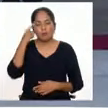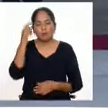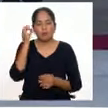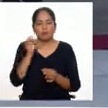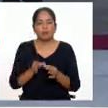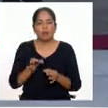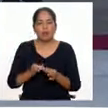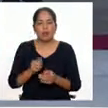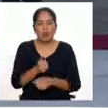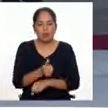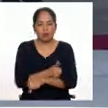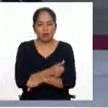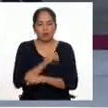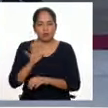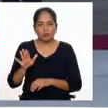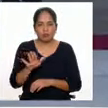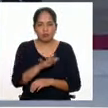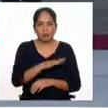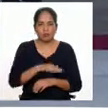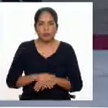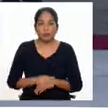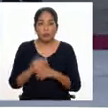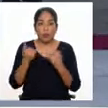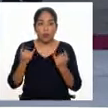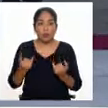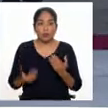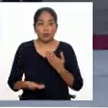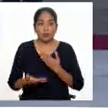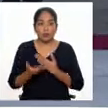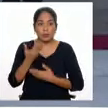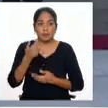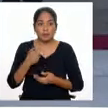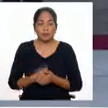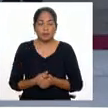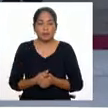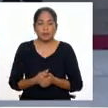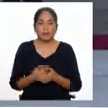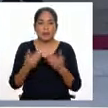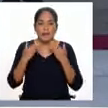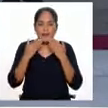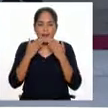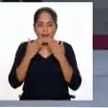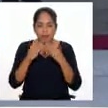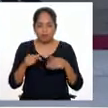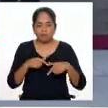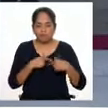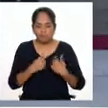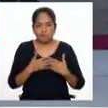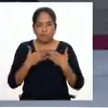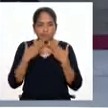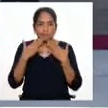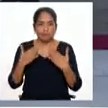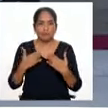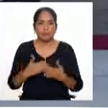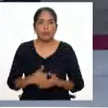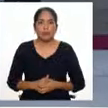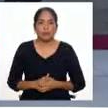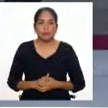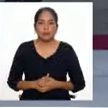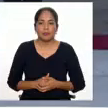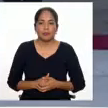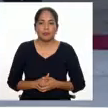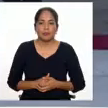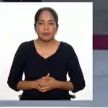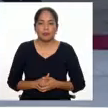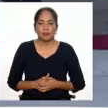nuestras autoridades. Esta mañana, señora Presidenta, de verdad que le agradezco de todo corazón, y en nombre de la